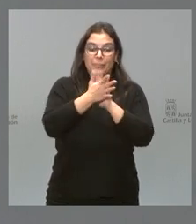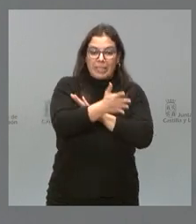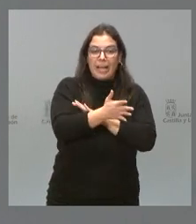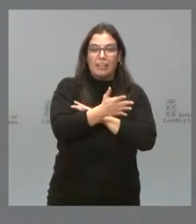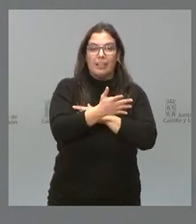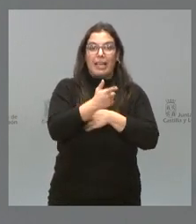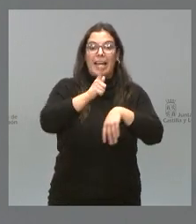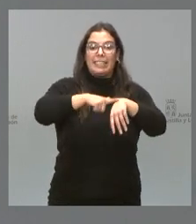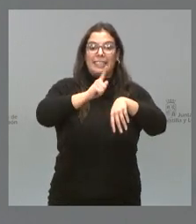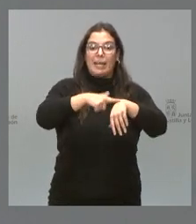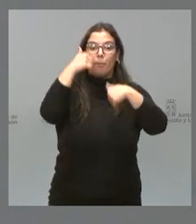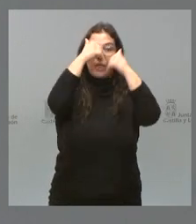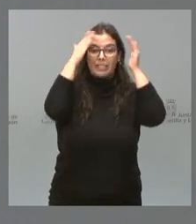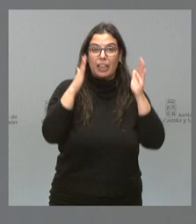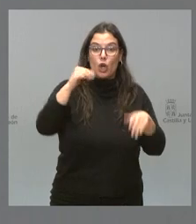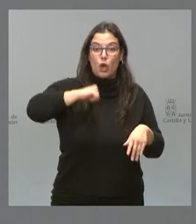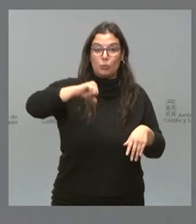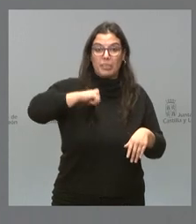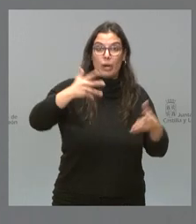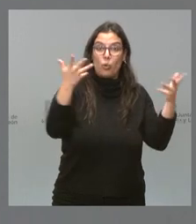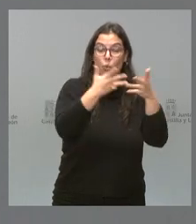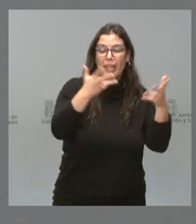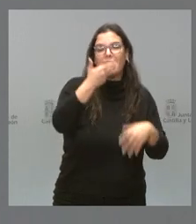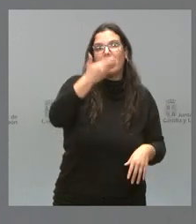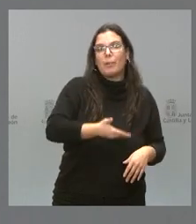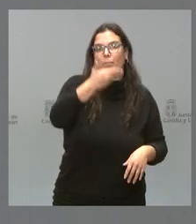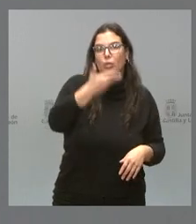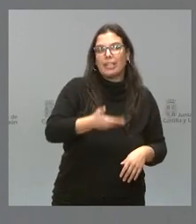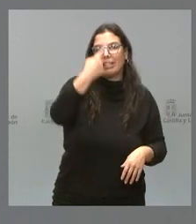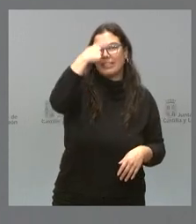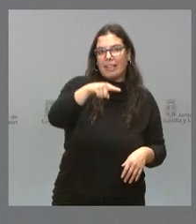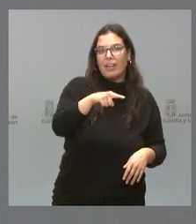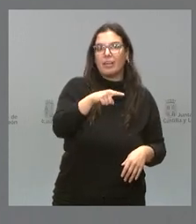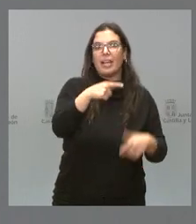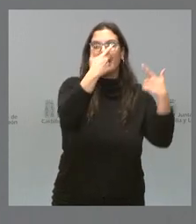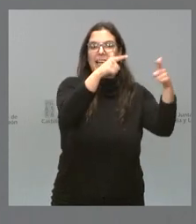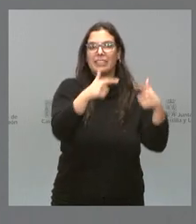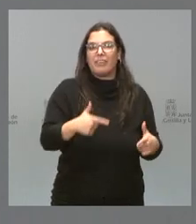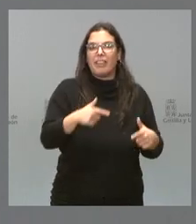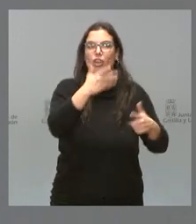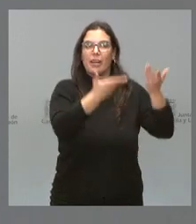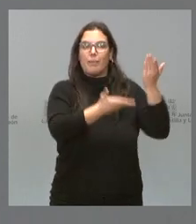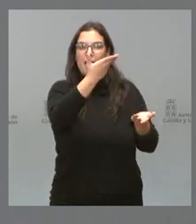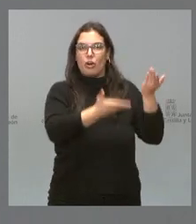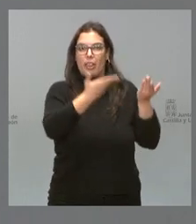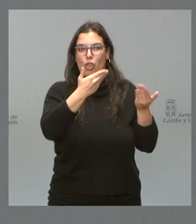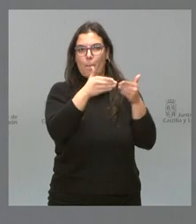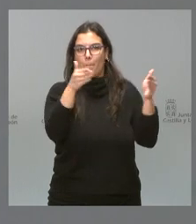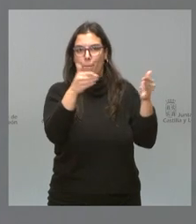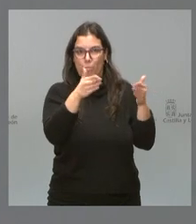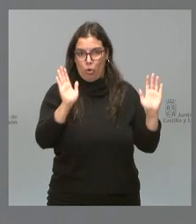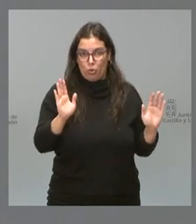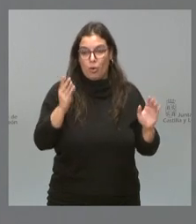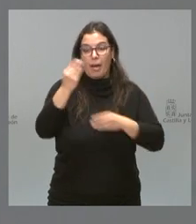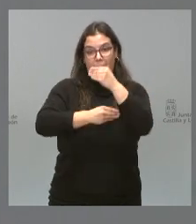de urgencias en un hospital es muy importante ver cómo se ha definido desde el punto de vista de la clasificación o del triaje que se realiza previamente por parte